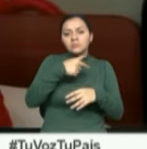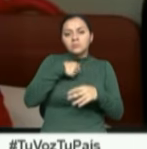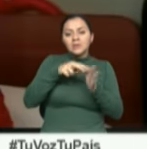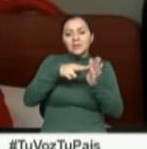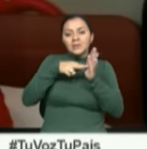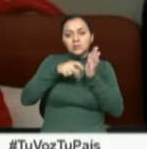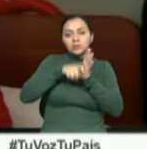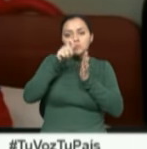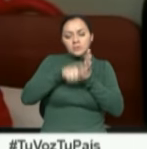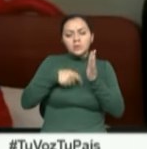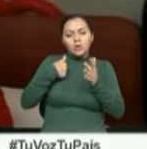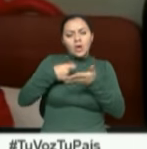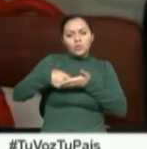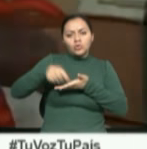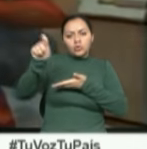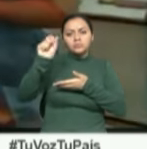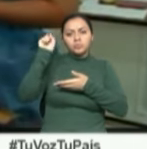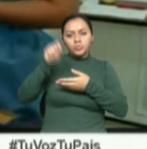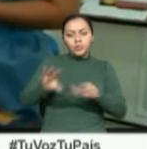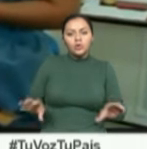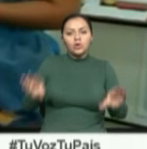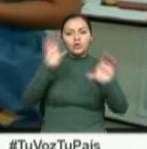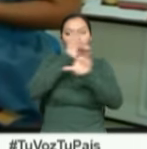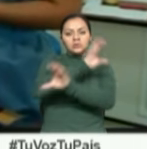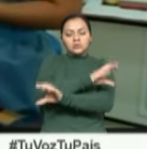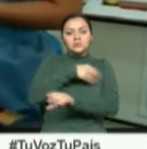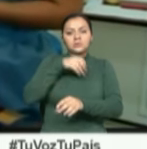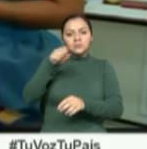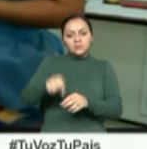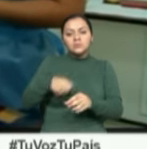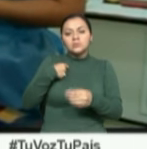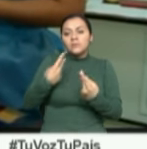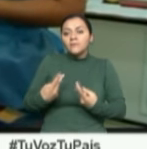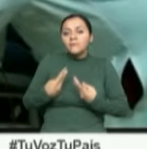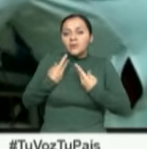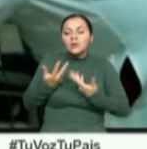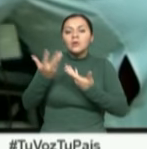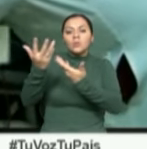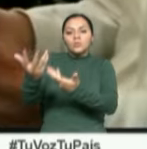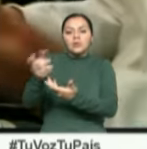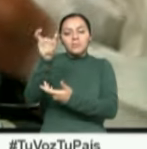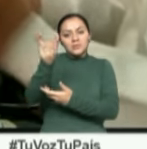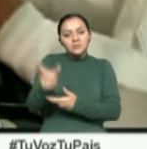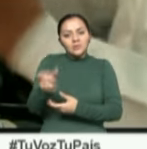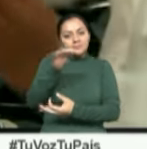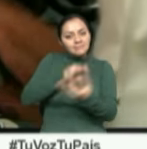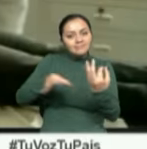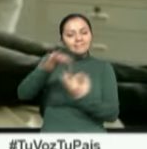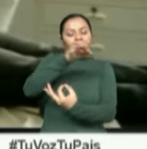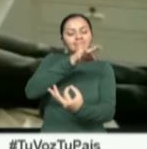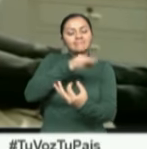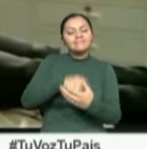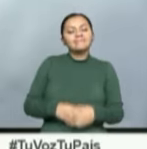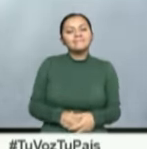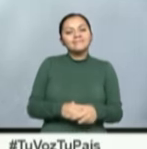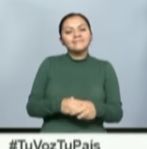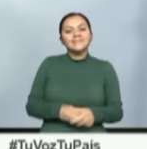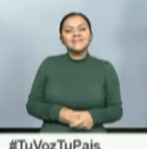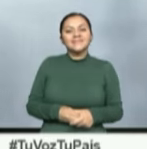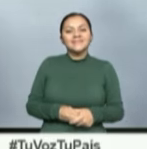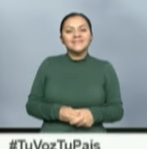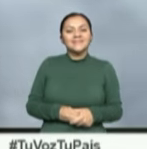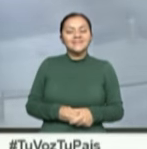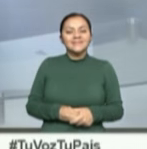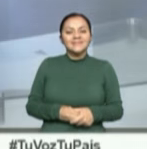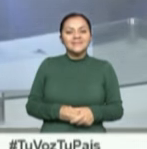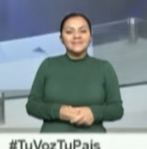registro civil. Usted también puede ser donante y regalarle una vida saludable a quien lo necesita. Carolina Díaz,